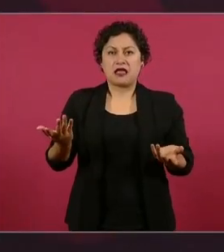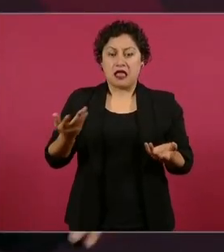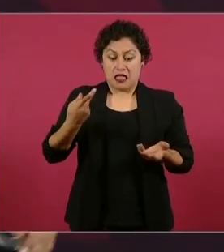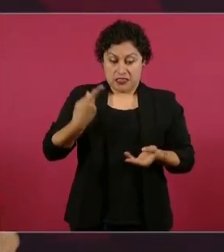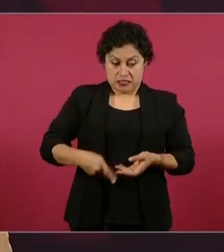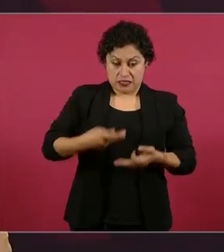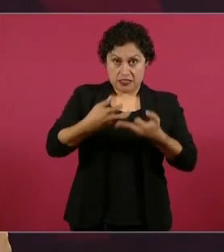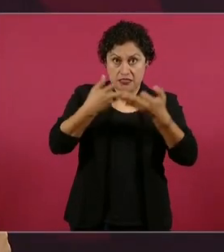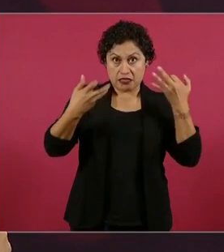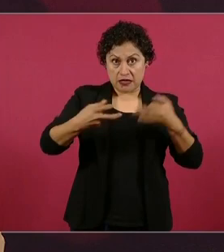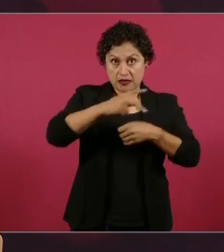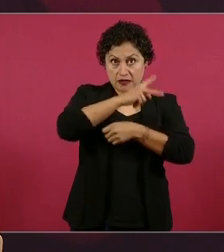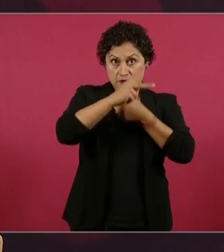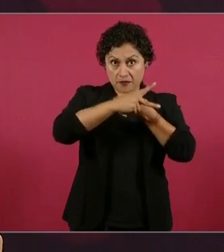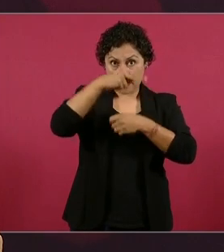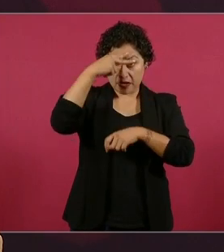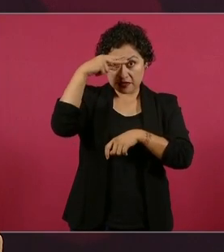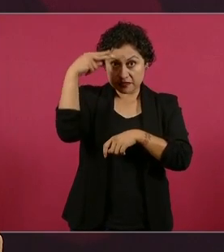ejidales.